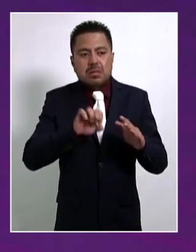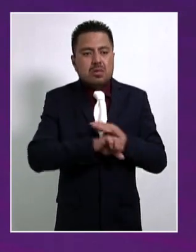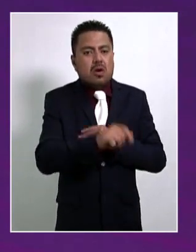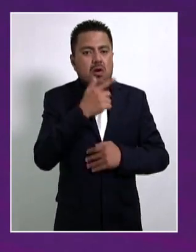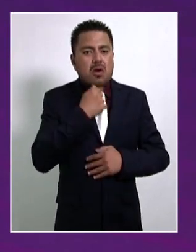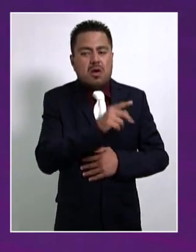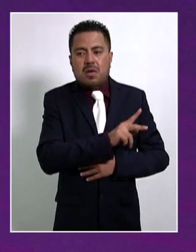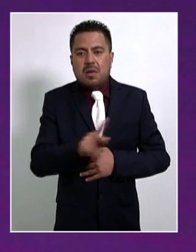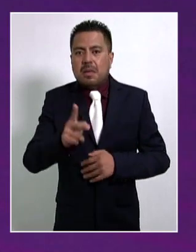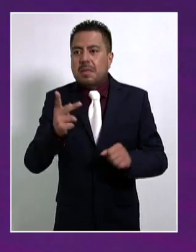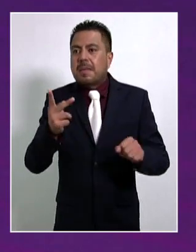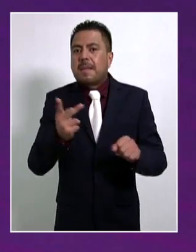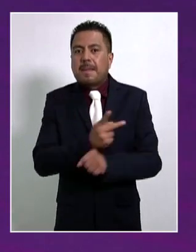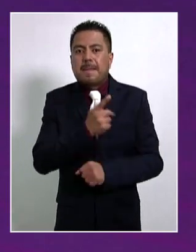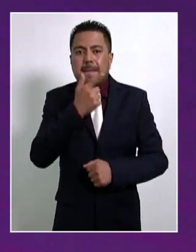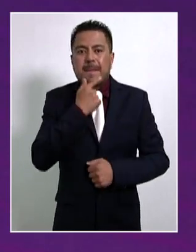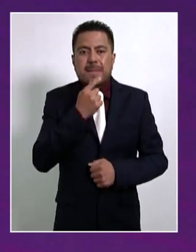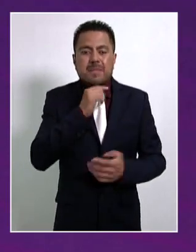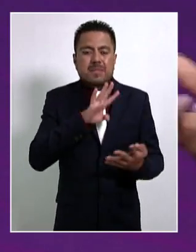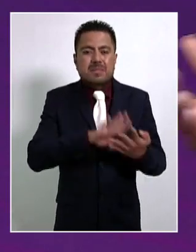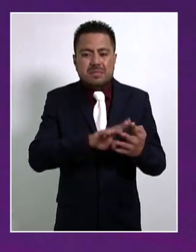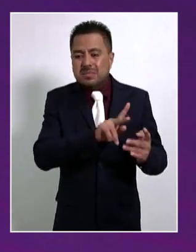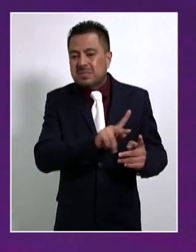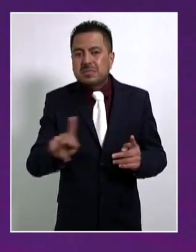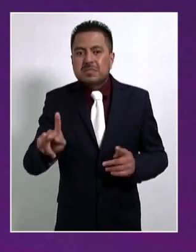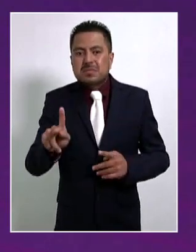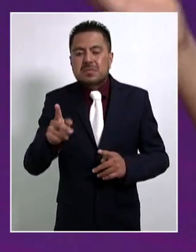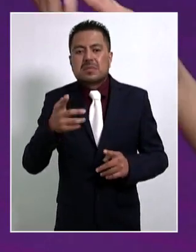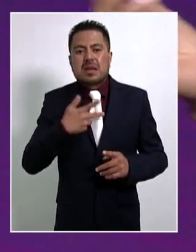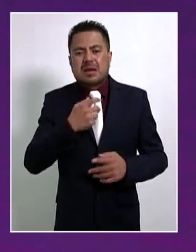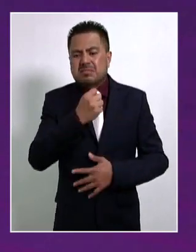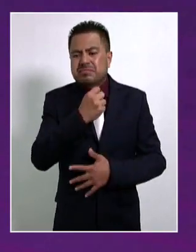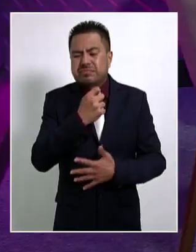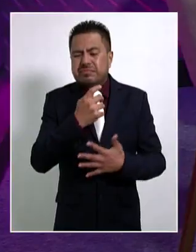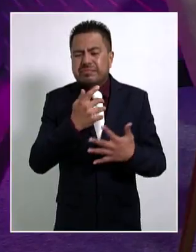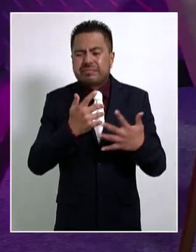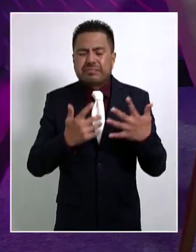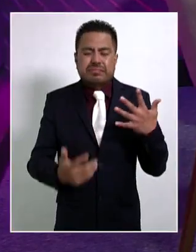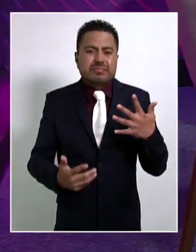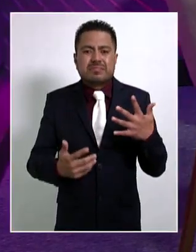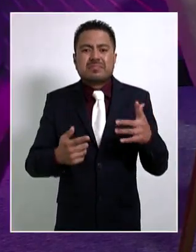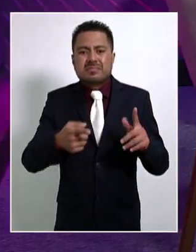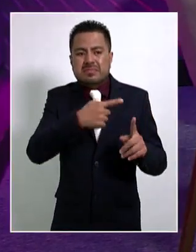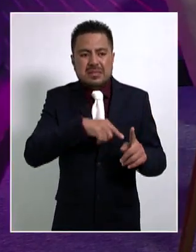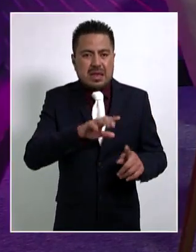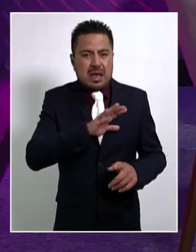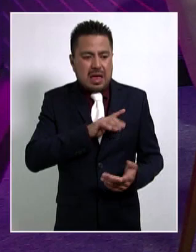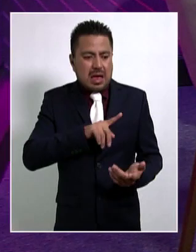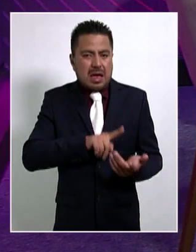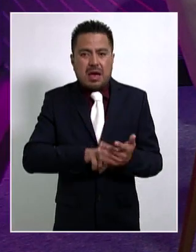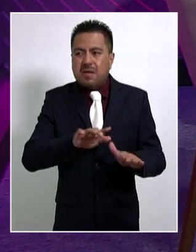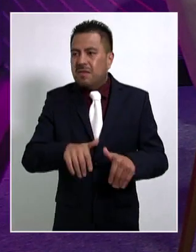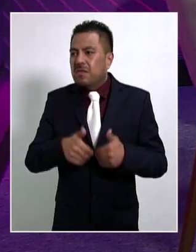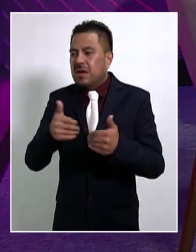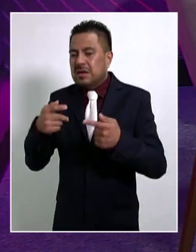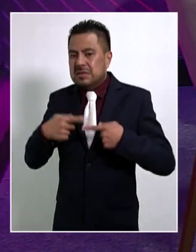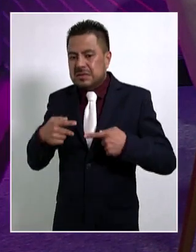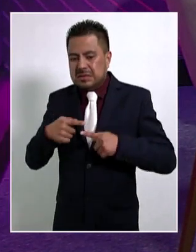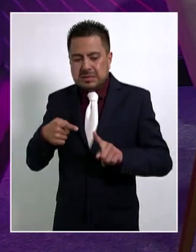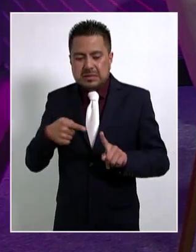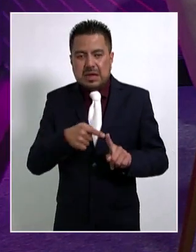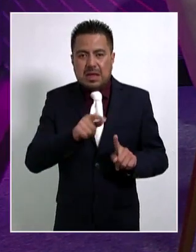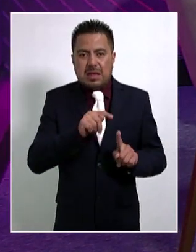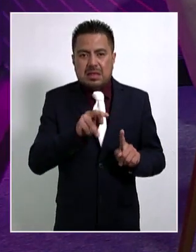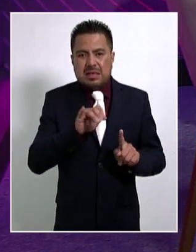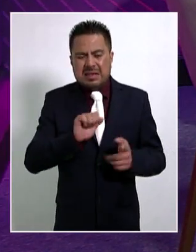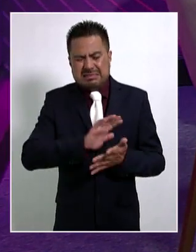¿no? ¿Qué es lo que pasa en la cárcel masculina? Bueno, hay toda una serie de los prejuicios que se tienen acá afuera hacia las personas trans, toda